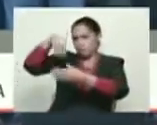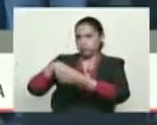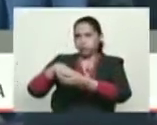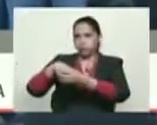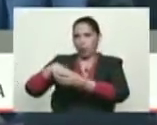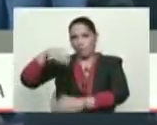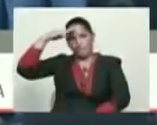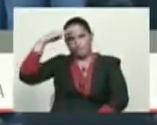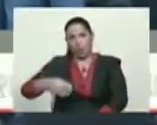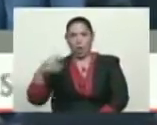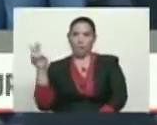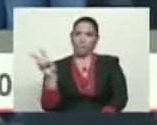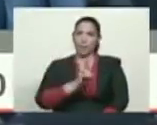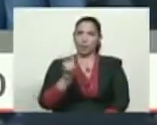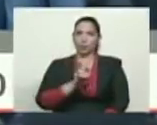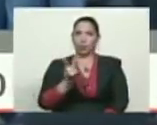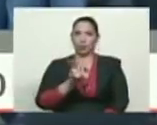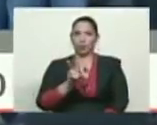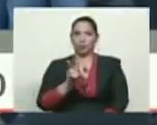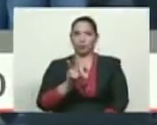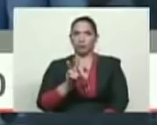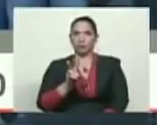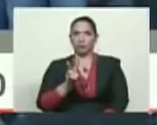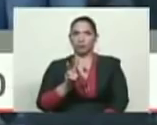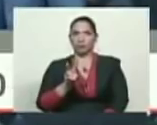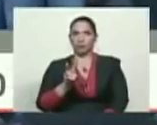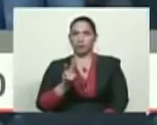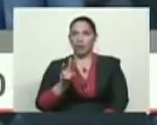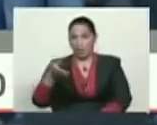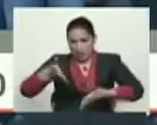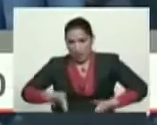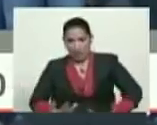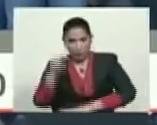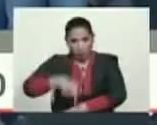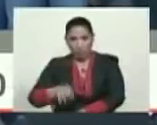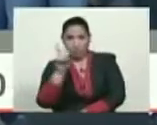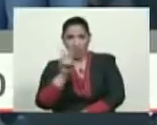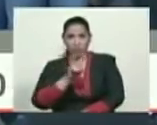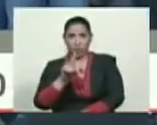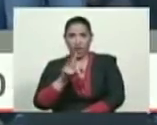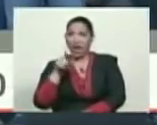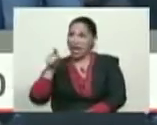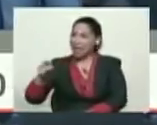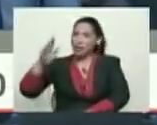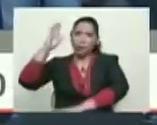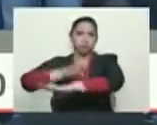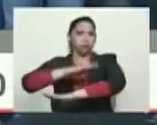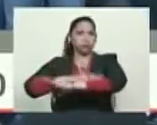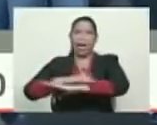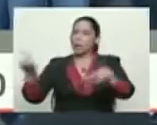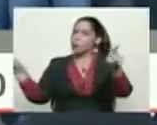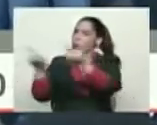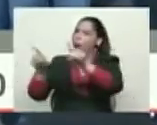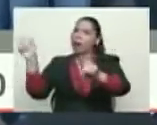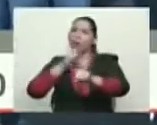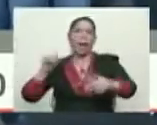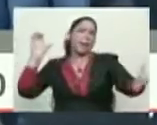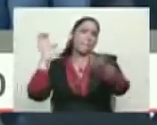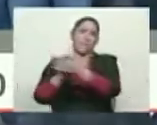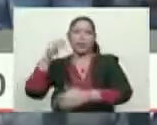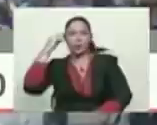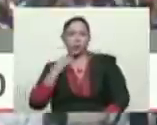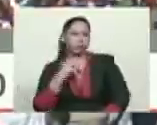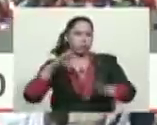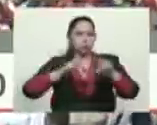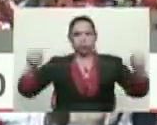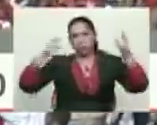intervención militar en Venezuela, sean venezolanos o no, serán tratados como enemigos en la tierra de Bolívar